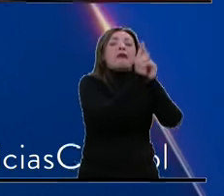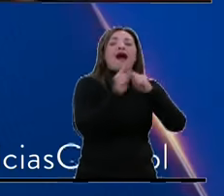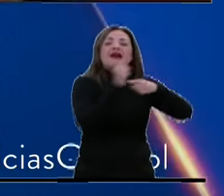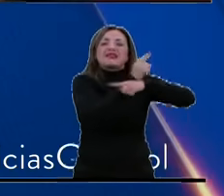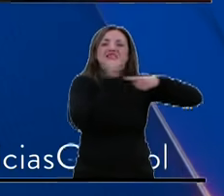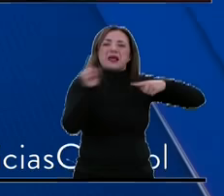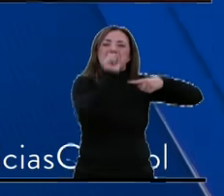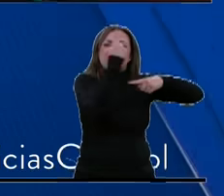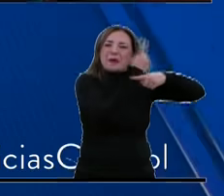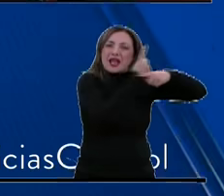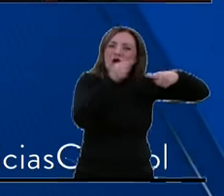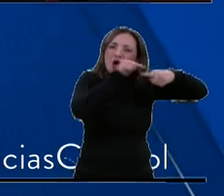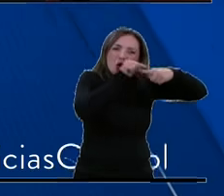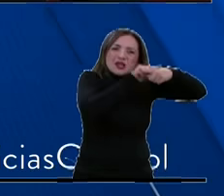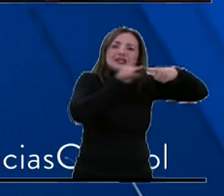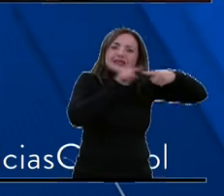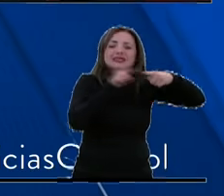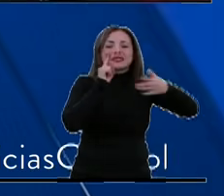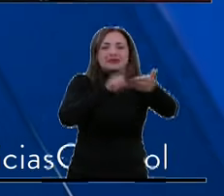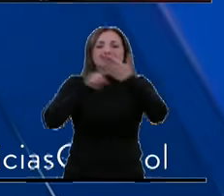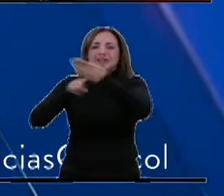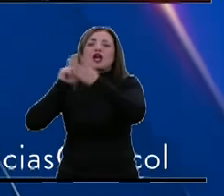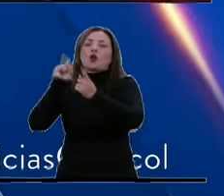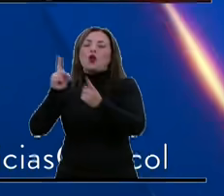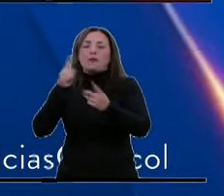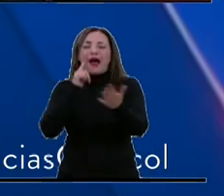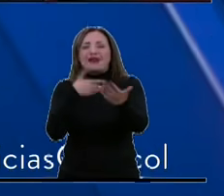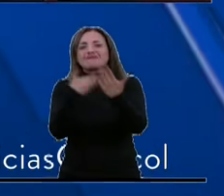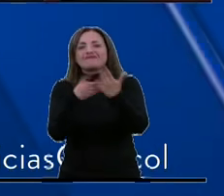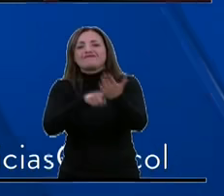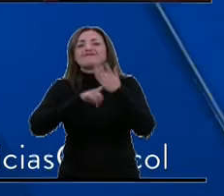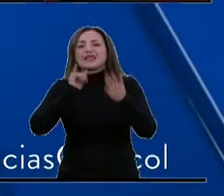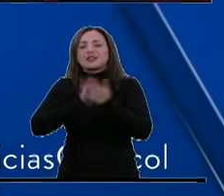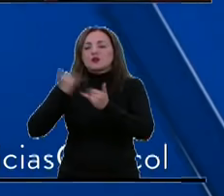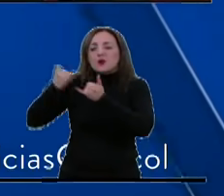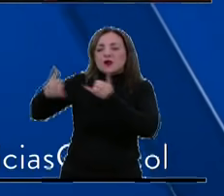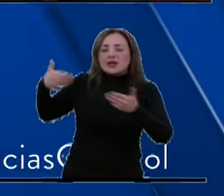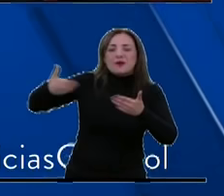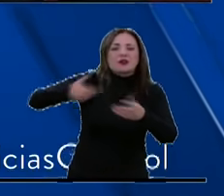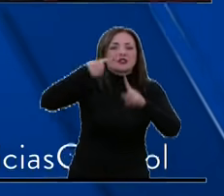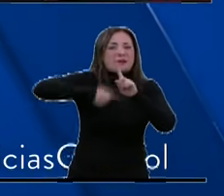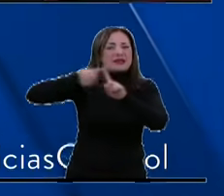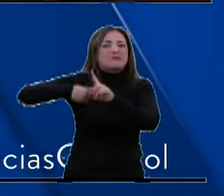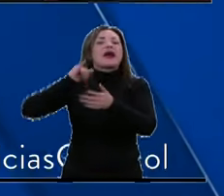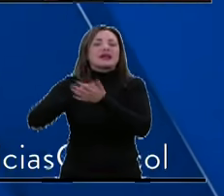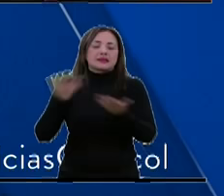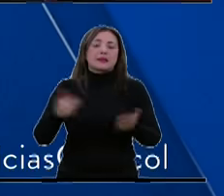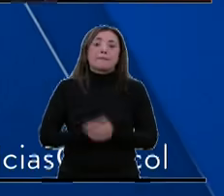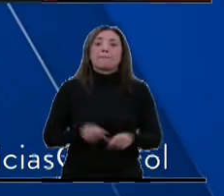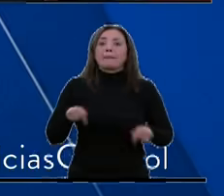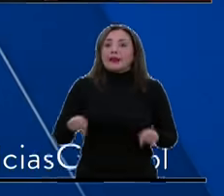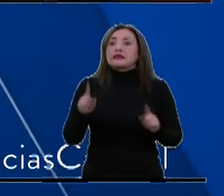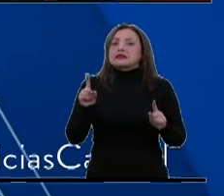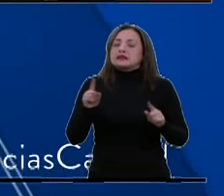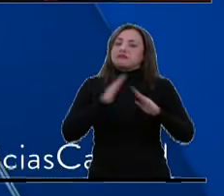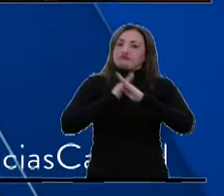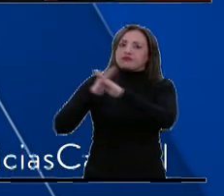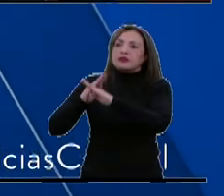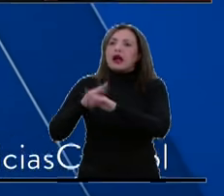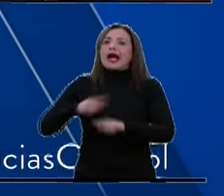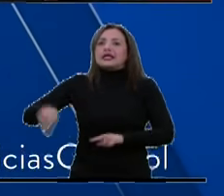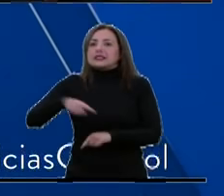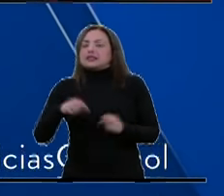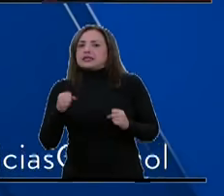diciembre que es lo que empiezan a reportar las cifras de contagio en los últimos días hay medidas hay fatiga pero también tiene que haber